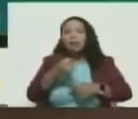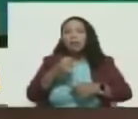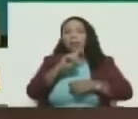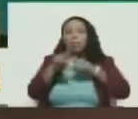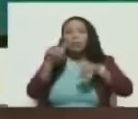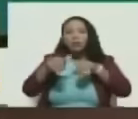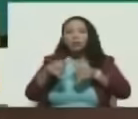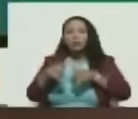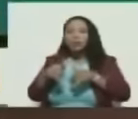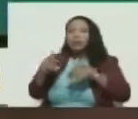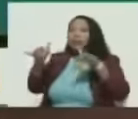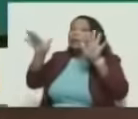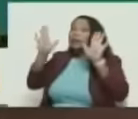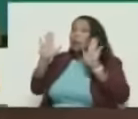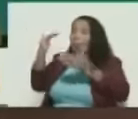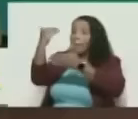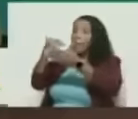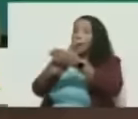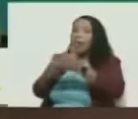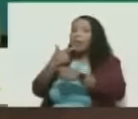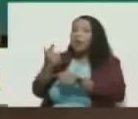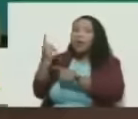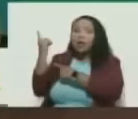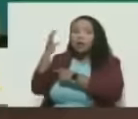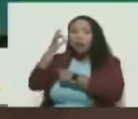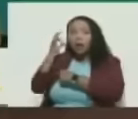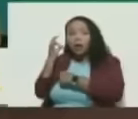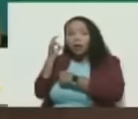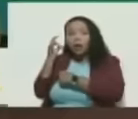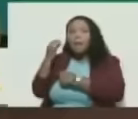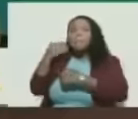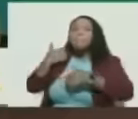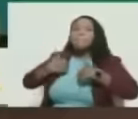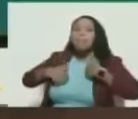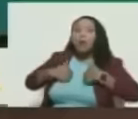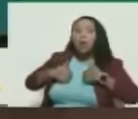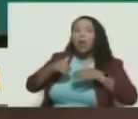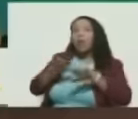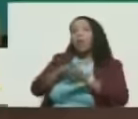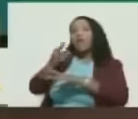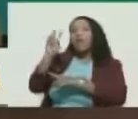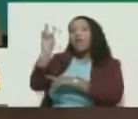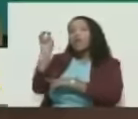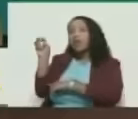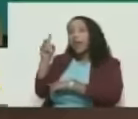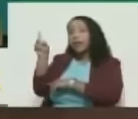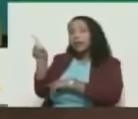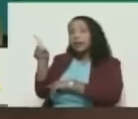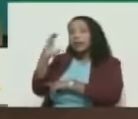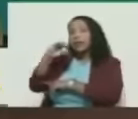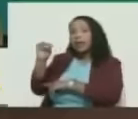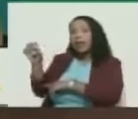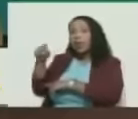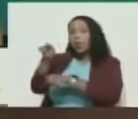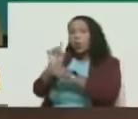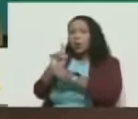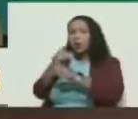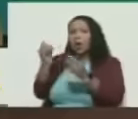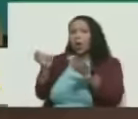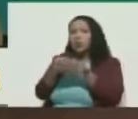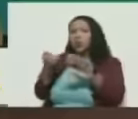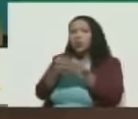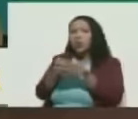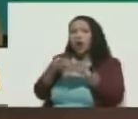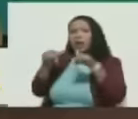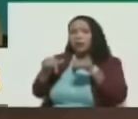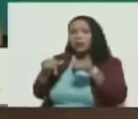la agenda que presentó Génesis, miércoles, jueves y viernes va a haber un lapso que da el Consejo Nacional Electoral, no solamente para que los partidos,